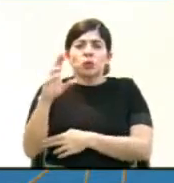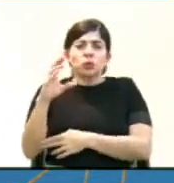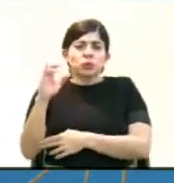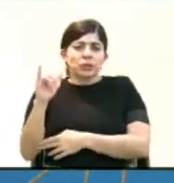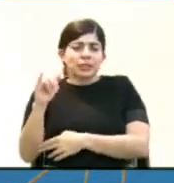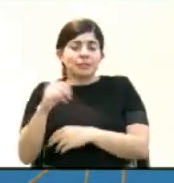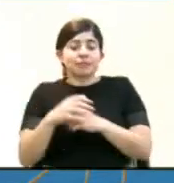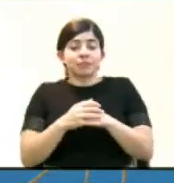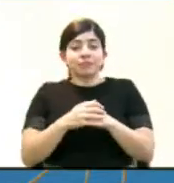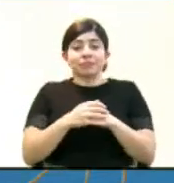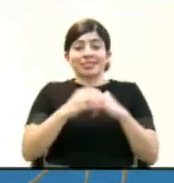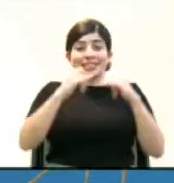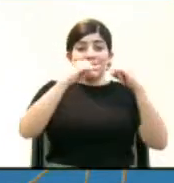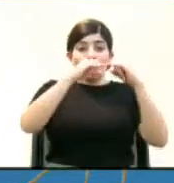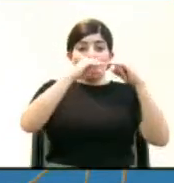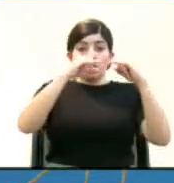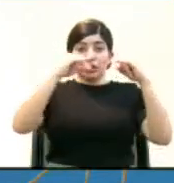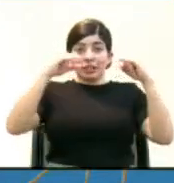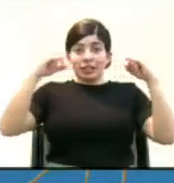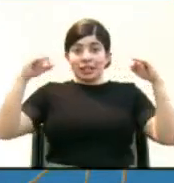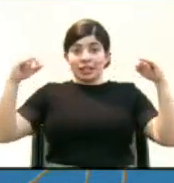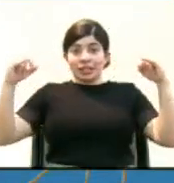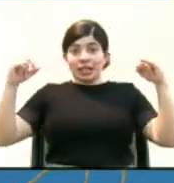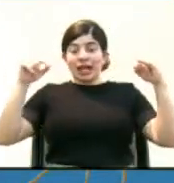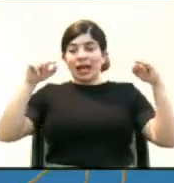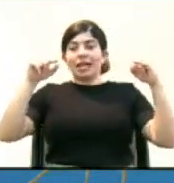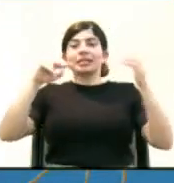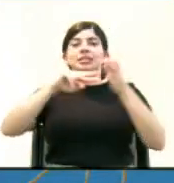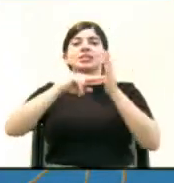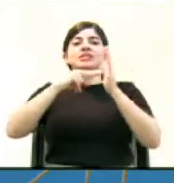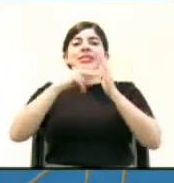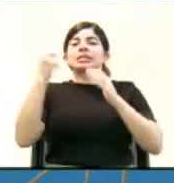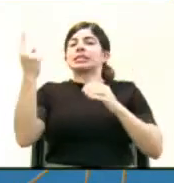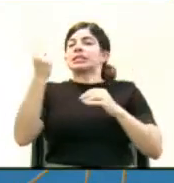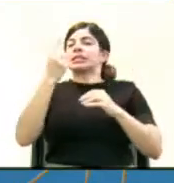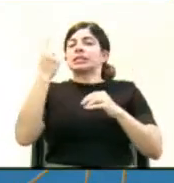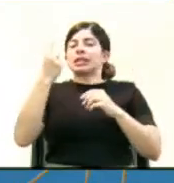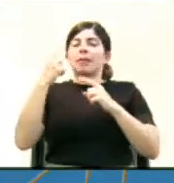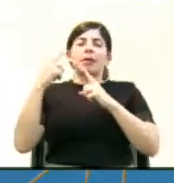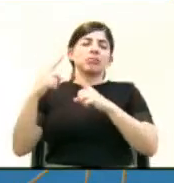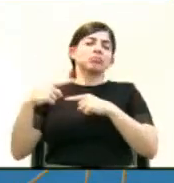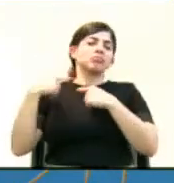La línea horizontal que se ve es el umbral que siempre se ha